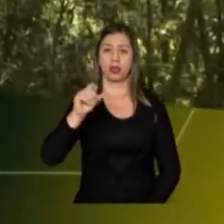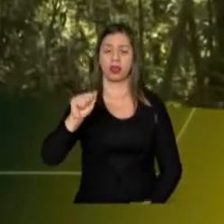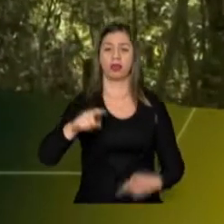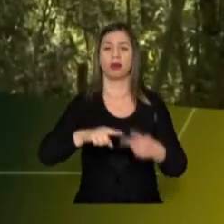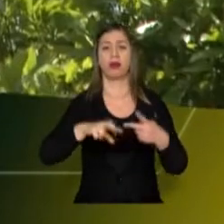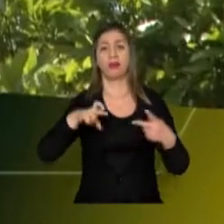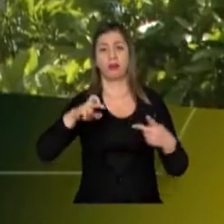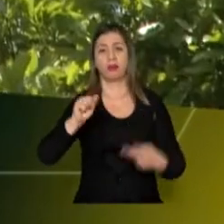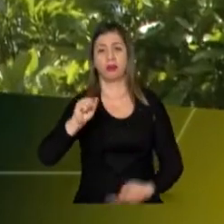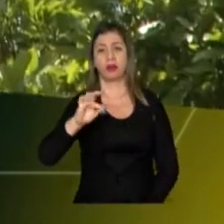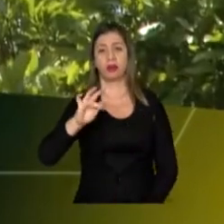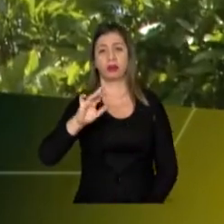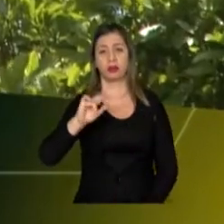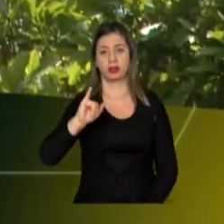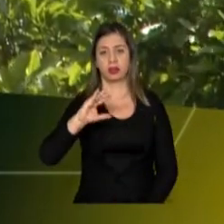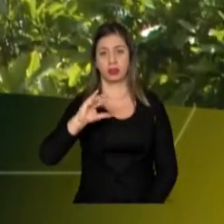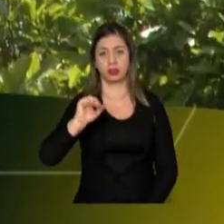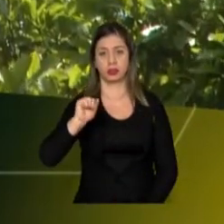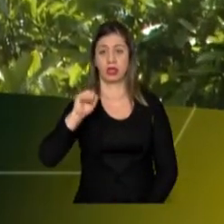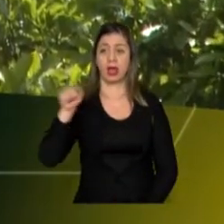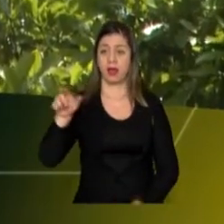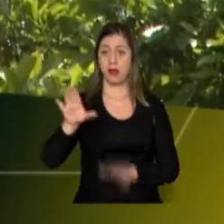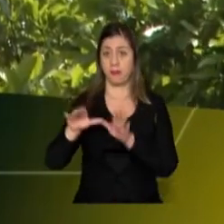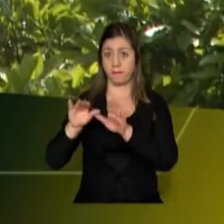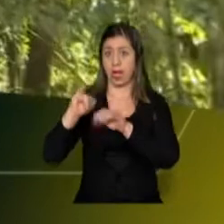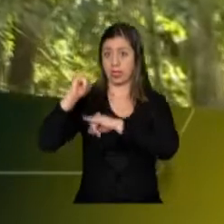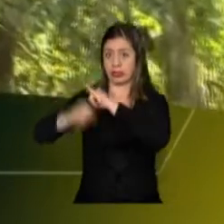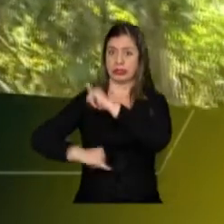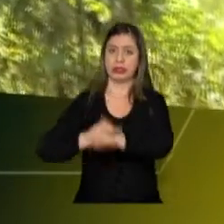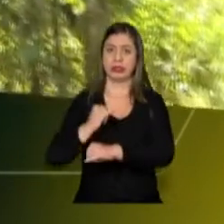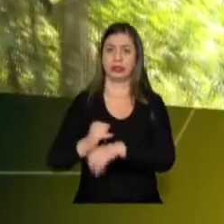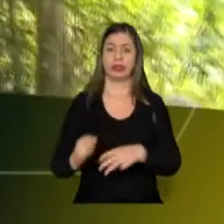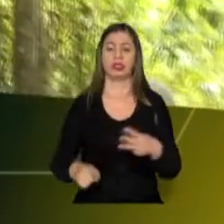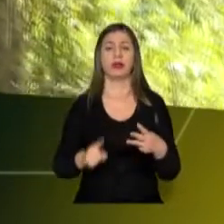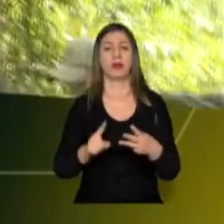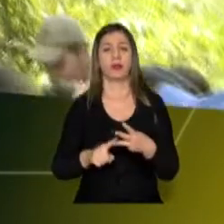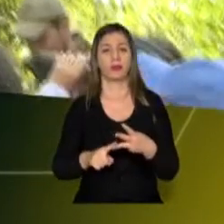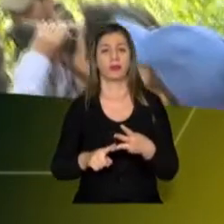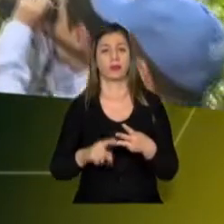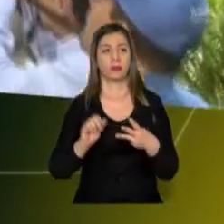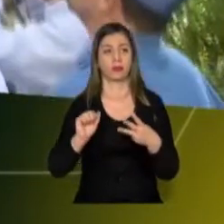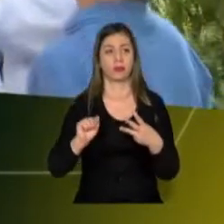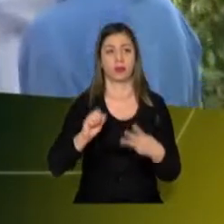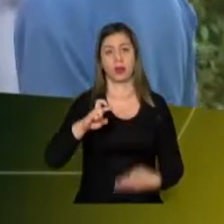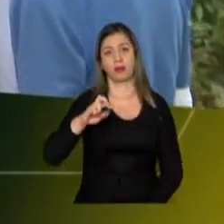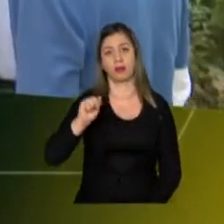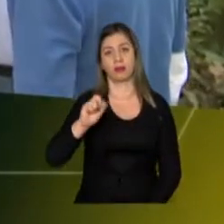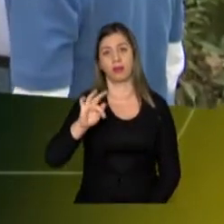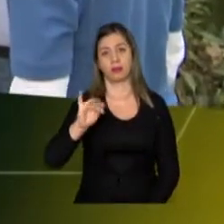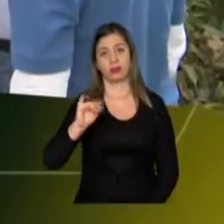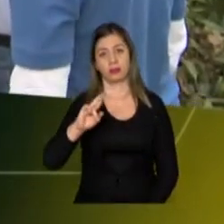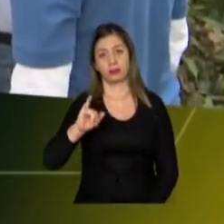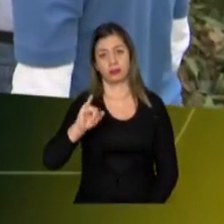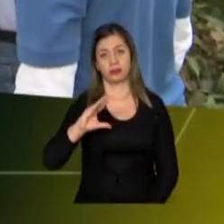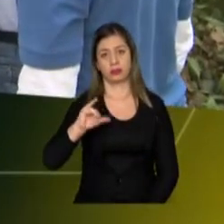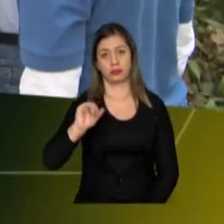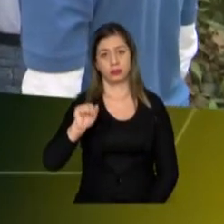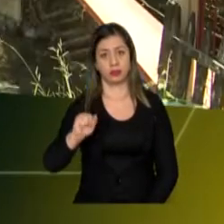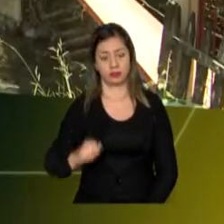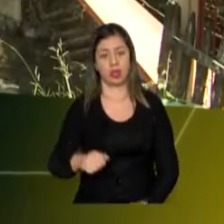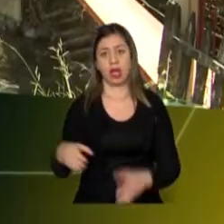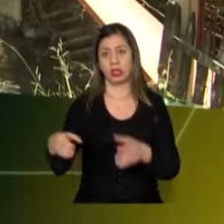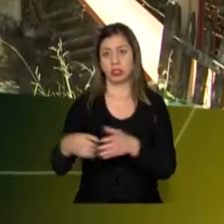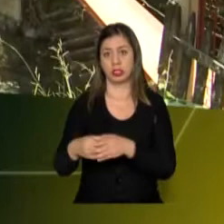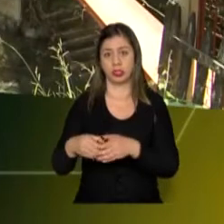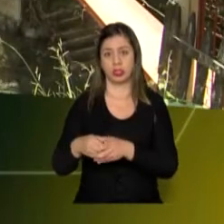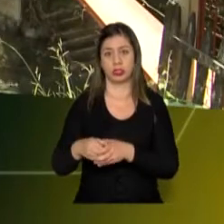directora ejecutiva de BirdLife Internacional, y va a estar hablando Patricia Falk de la